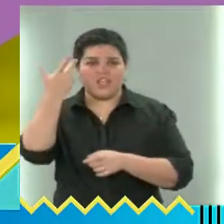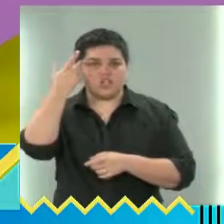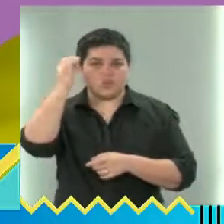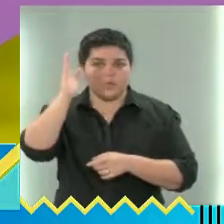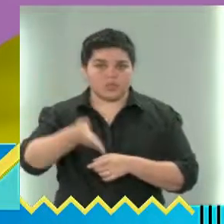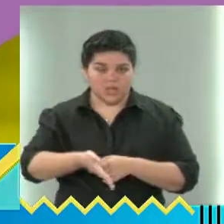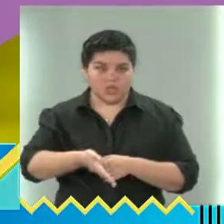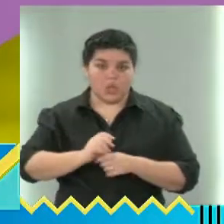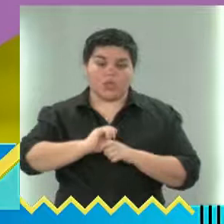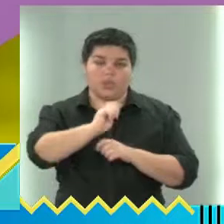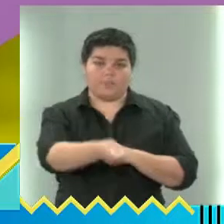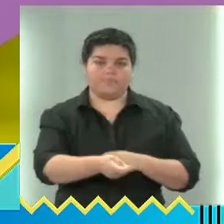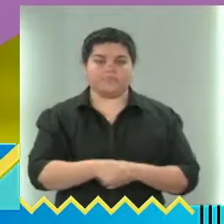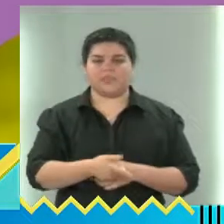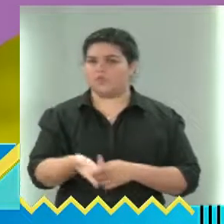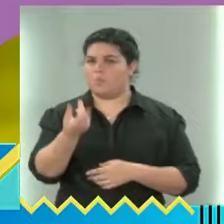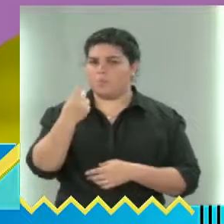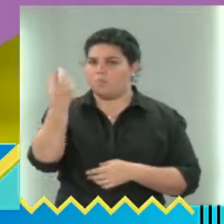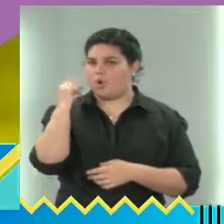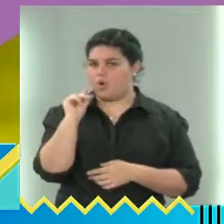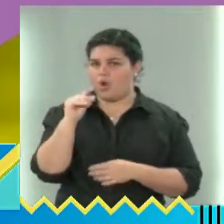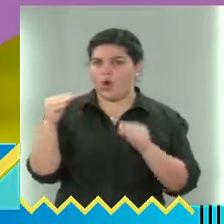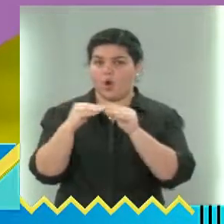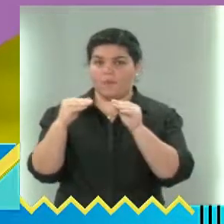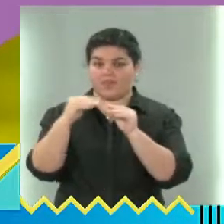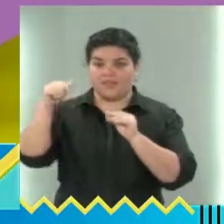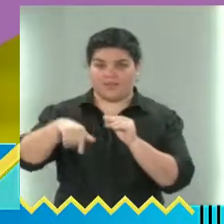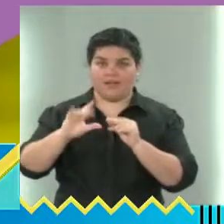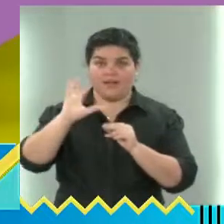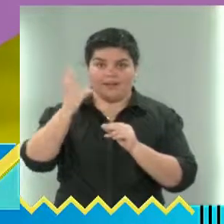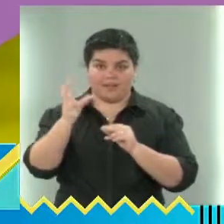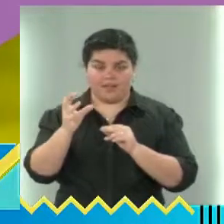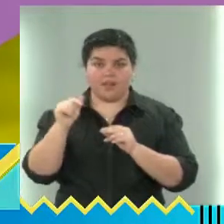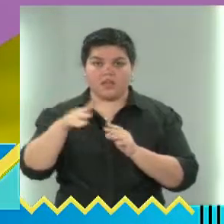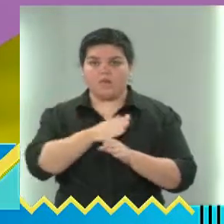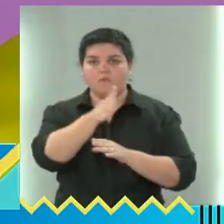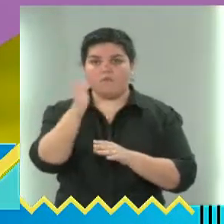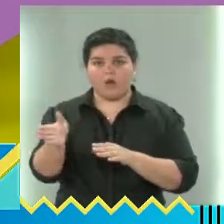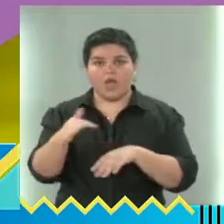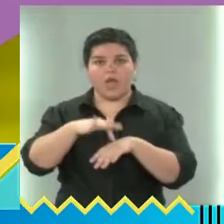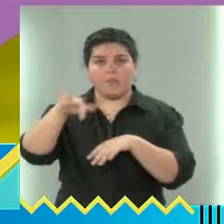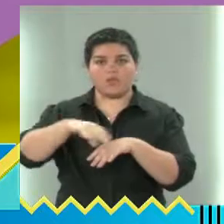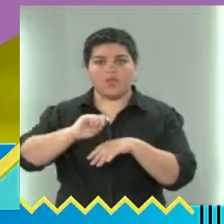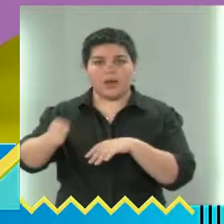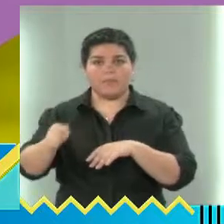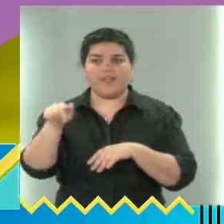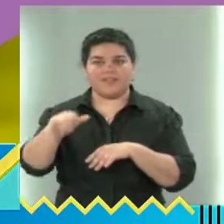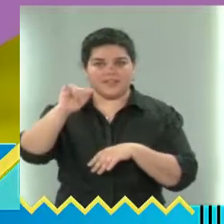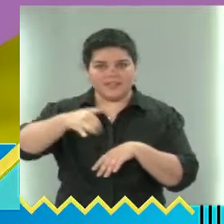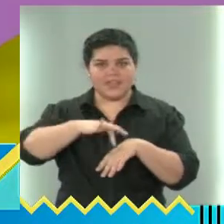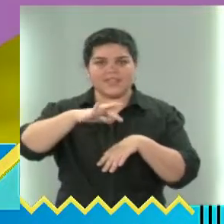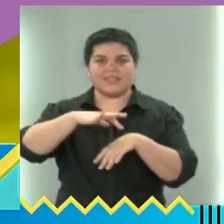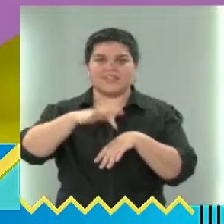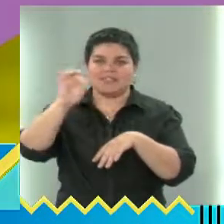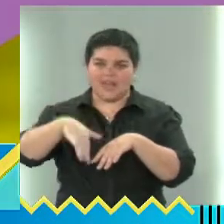de nosotros de Unidiversidad Noticias, Andrea Sanuesa, pasó por el Servicio Regional de Hemoterapia y se hizo una extracción de